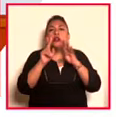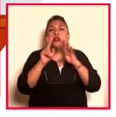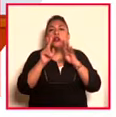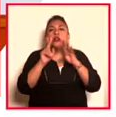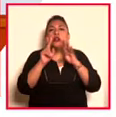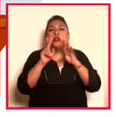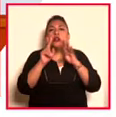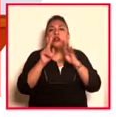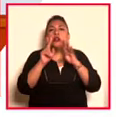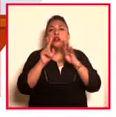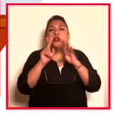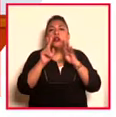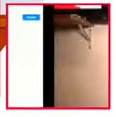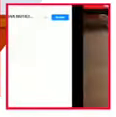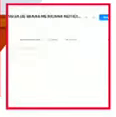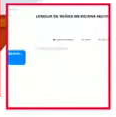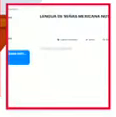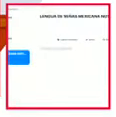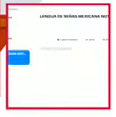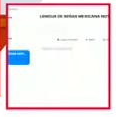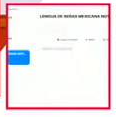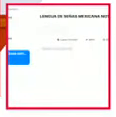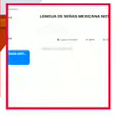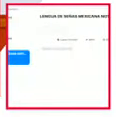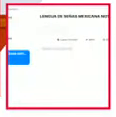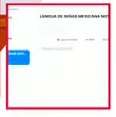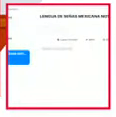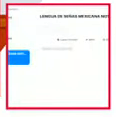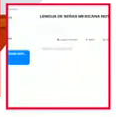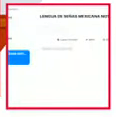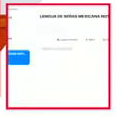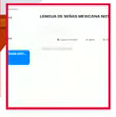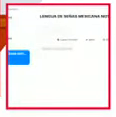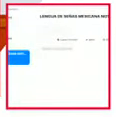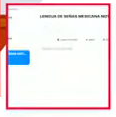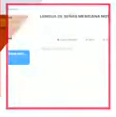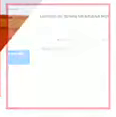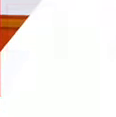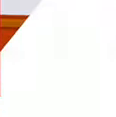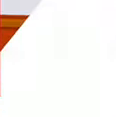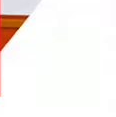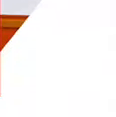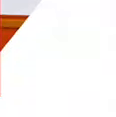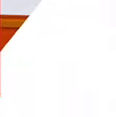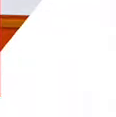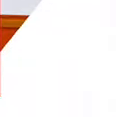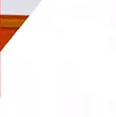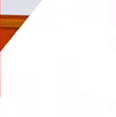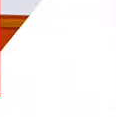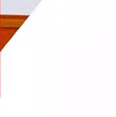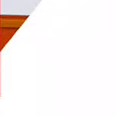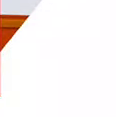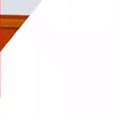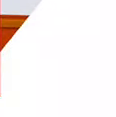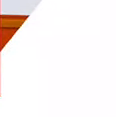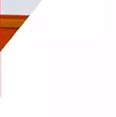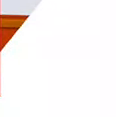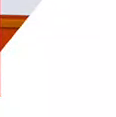Es decir, son cosas que me conminan a hacerme preguntas y que sigo escarbando,